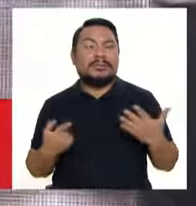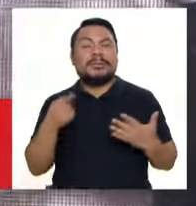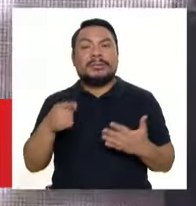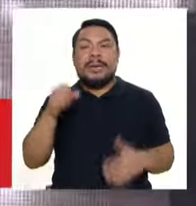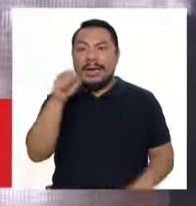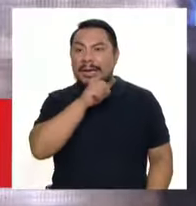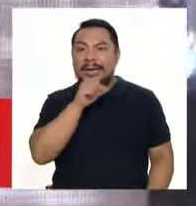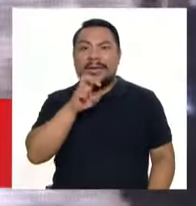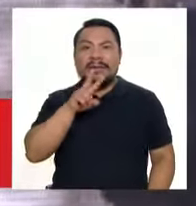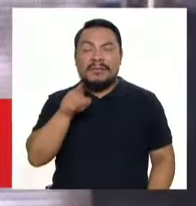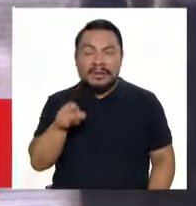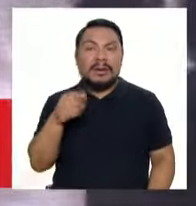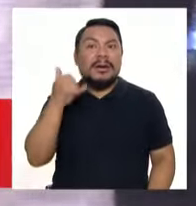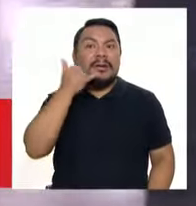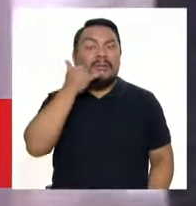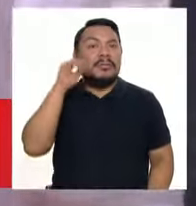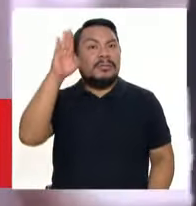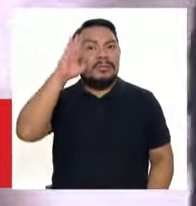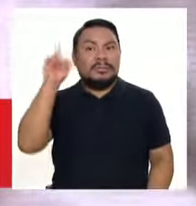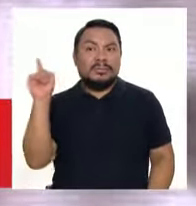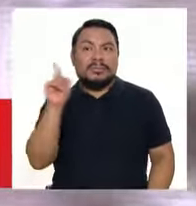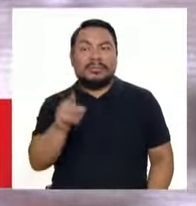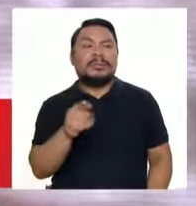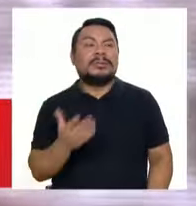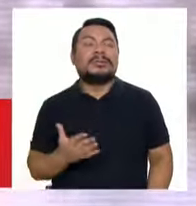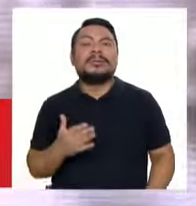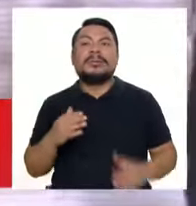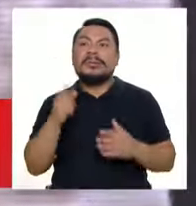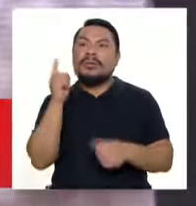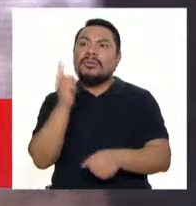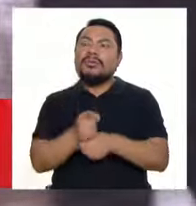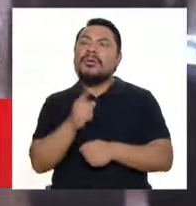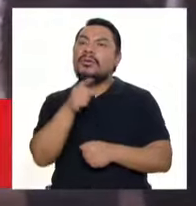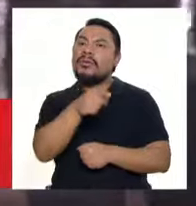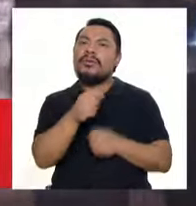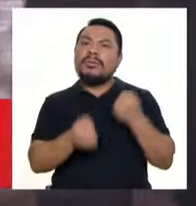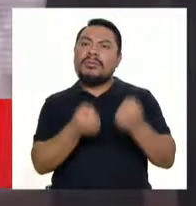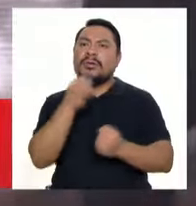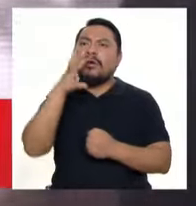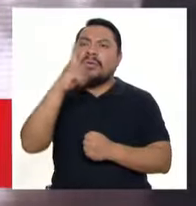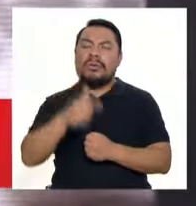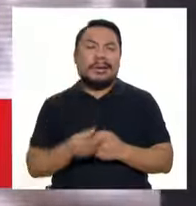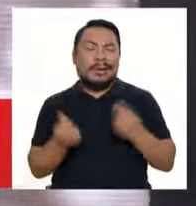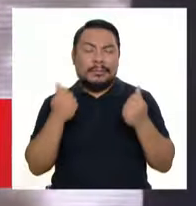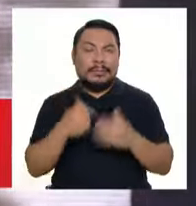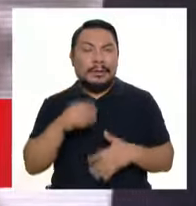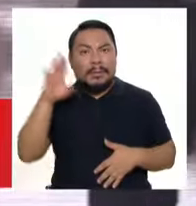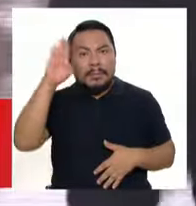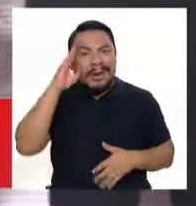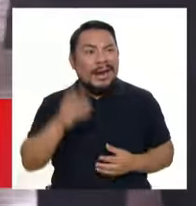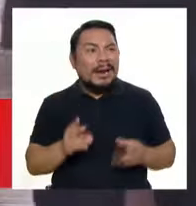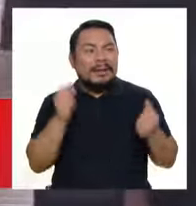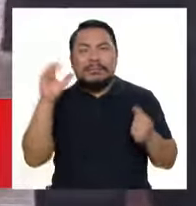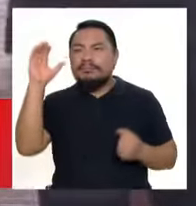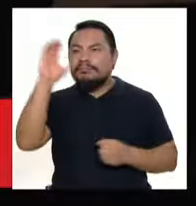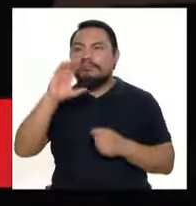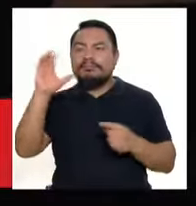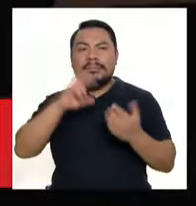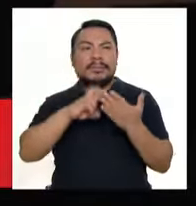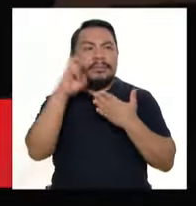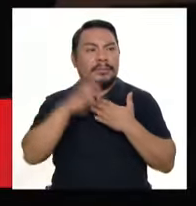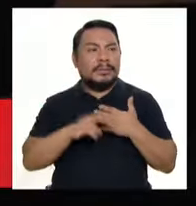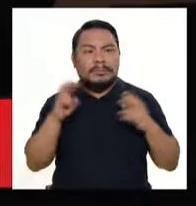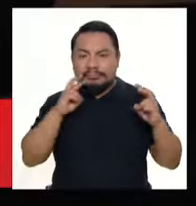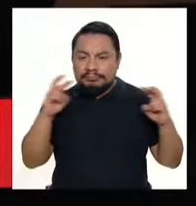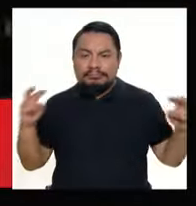música criolla acudió a la comisaría del sector para comunicar el robo del vehículo de inmediato. La Policía Nacional aplicó el plan